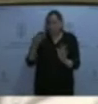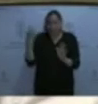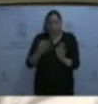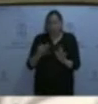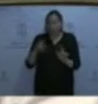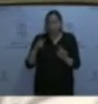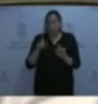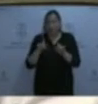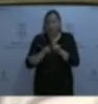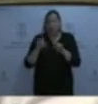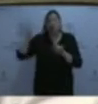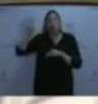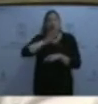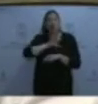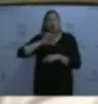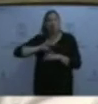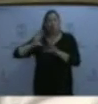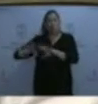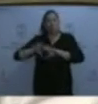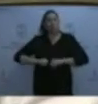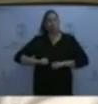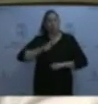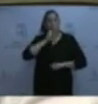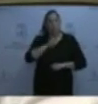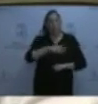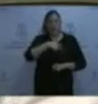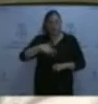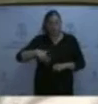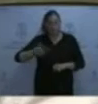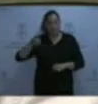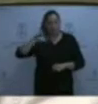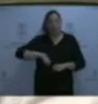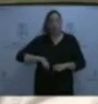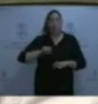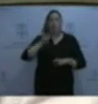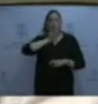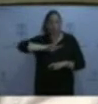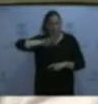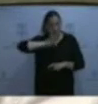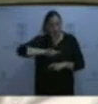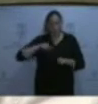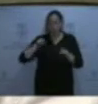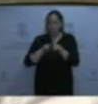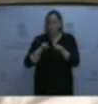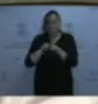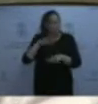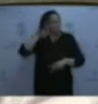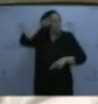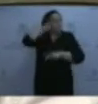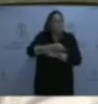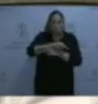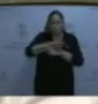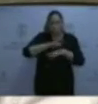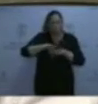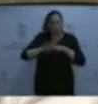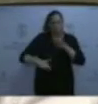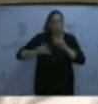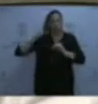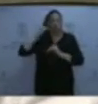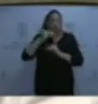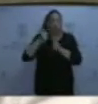comunidades autónomas gobernadas por el PSOE, además de Cantabria y Canarias, han declarado su intención de no obligar a realizar exámenes para superar la reválida de primaria.